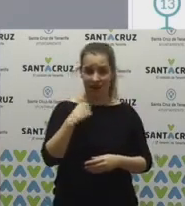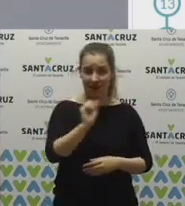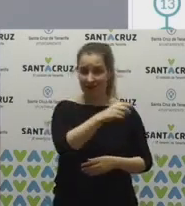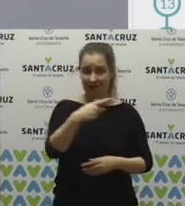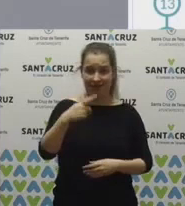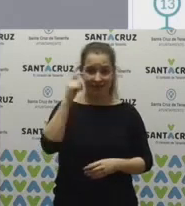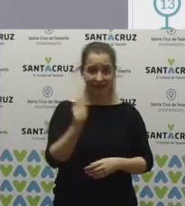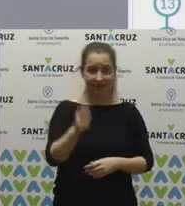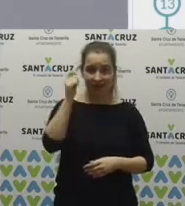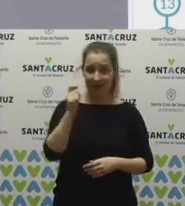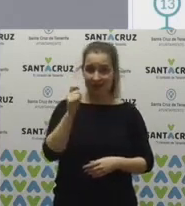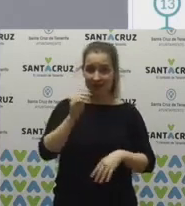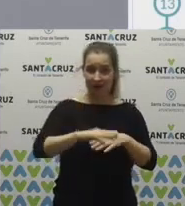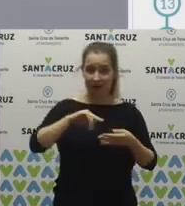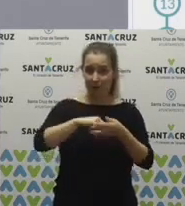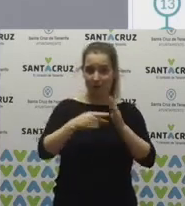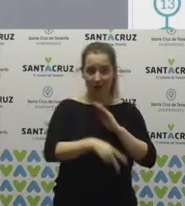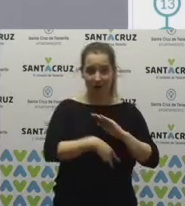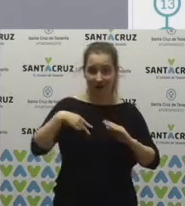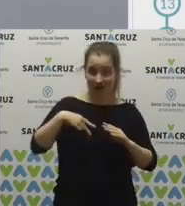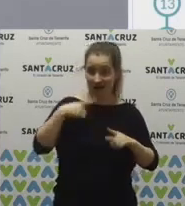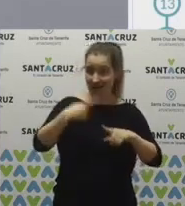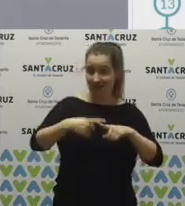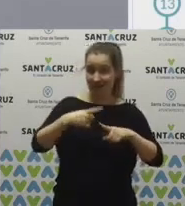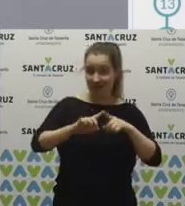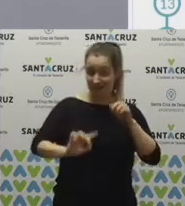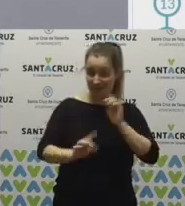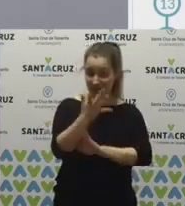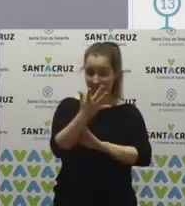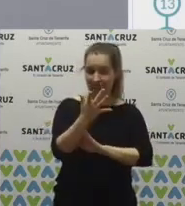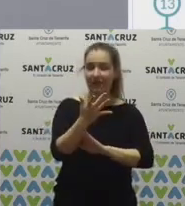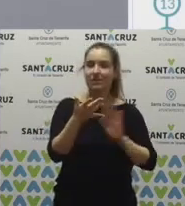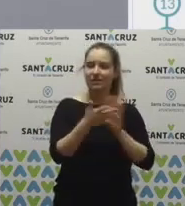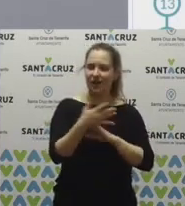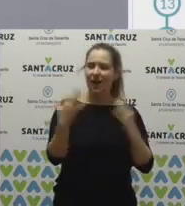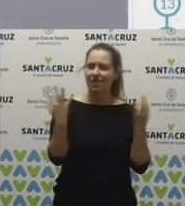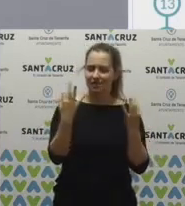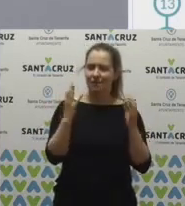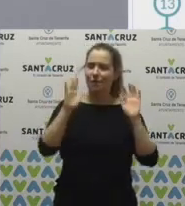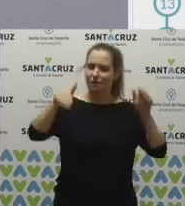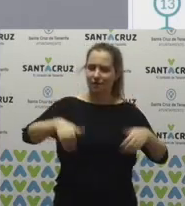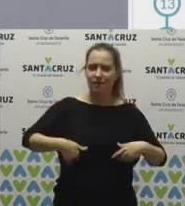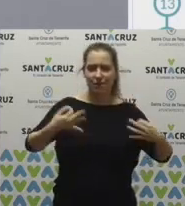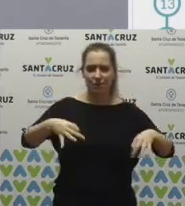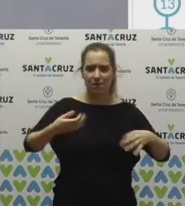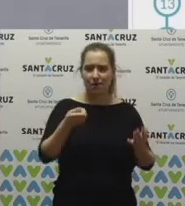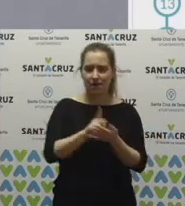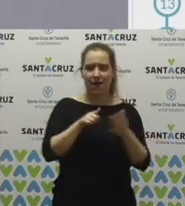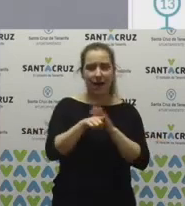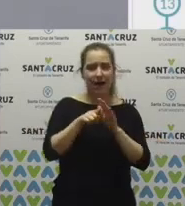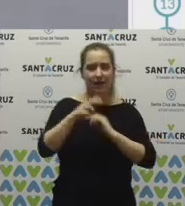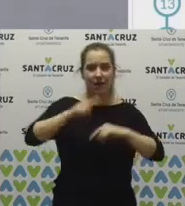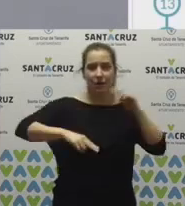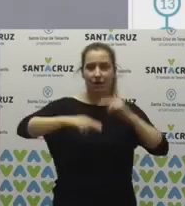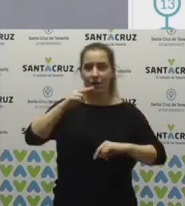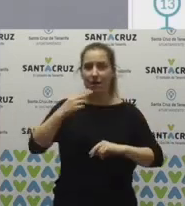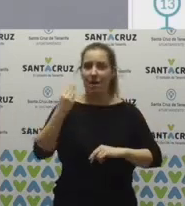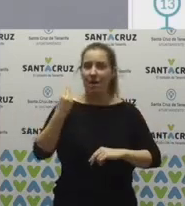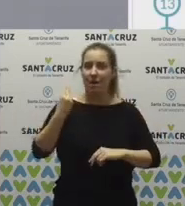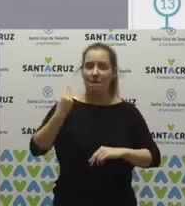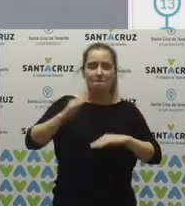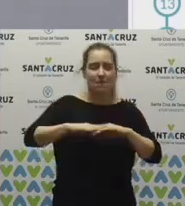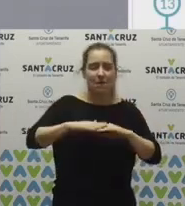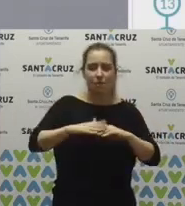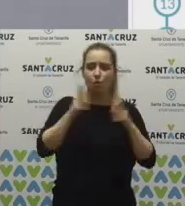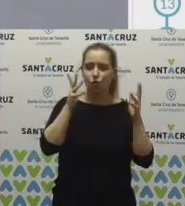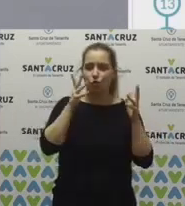lo tanto insisto creo que sería bueno volver a la normalidad también en la gerencia urbanismo que se nos convocará por lo menos a un consejo informativo para